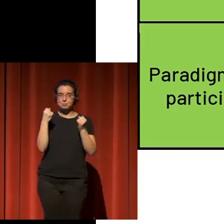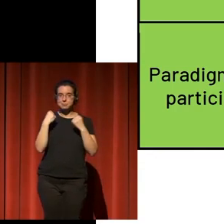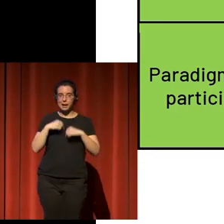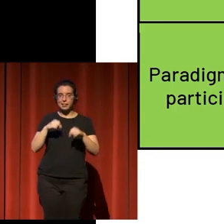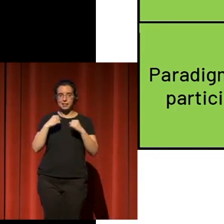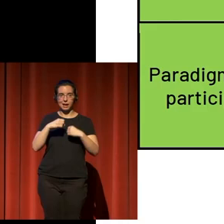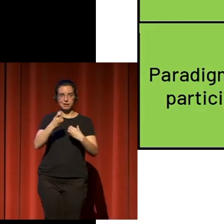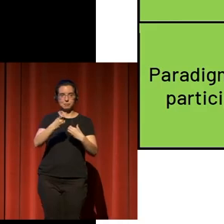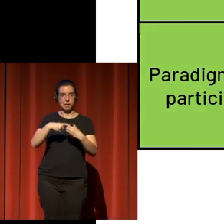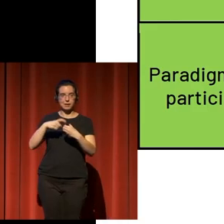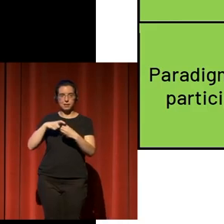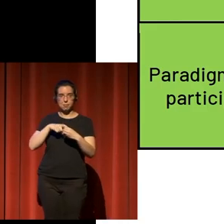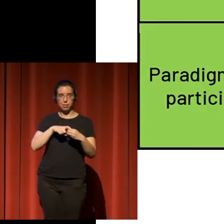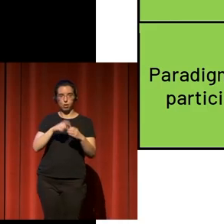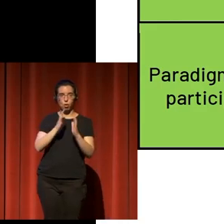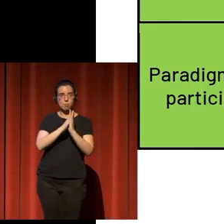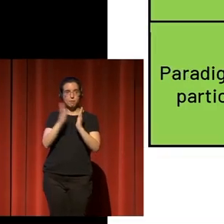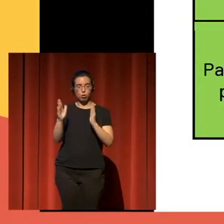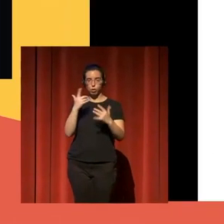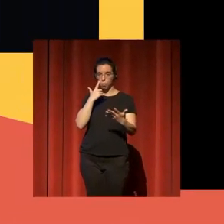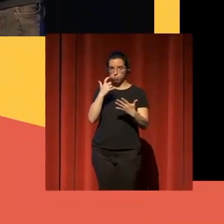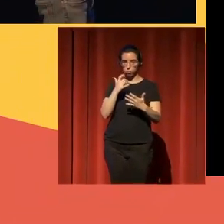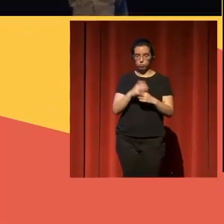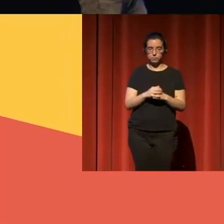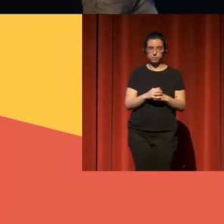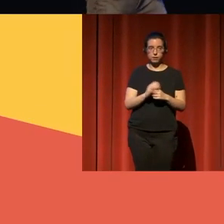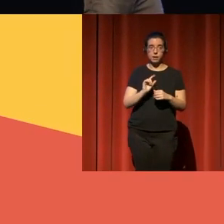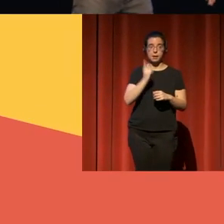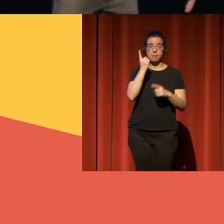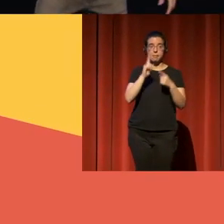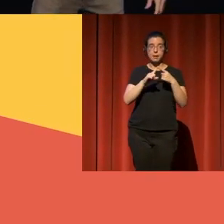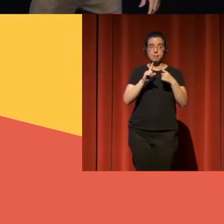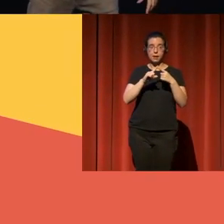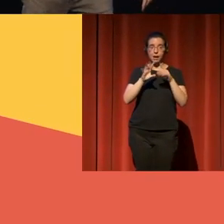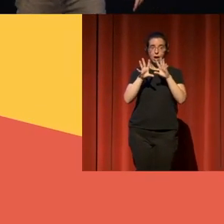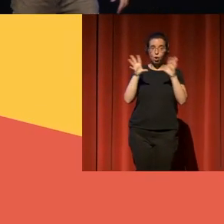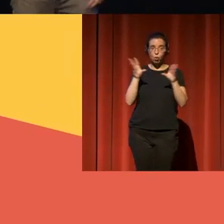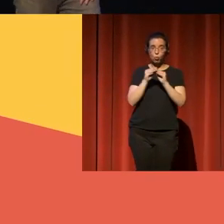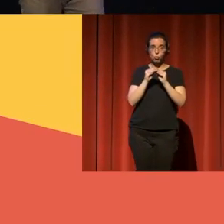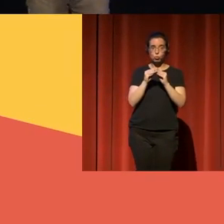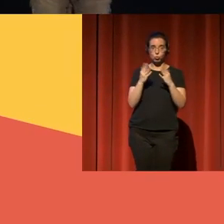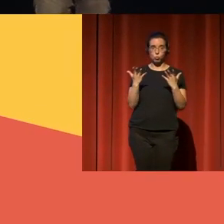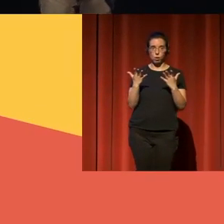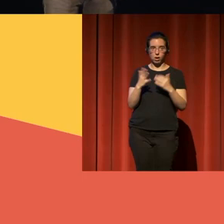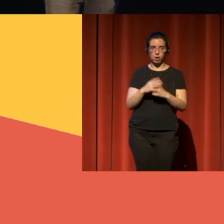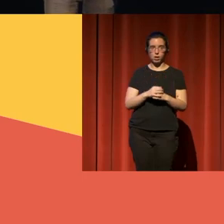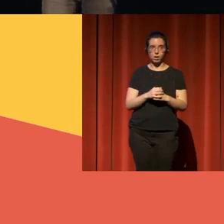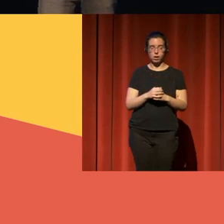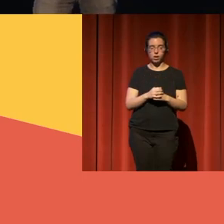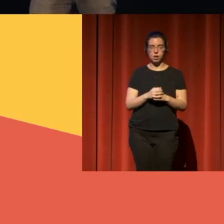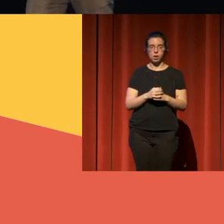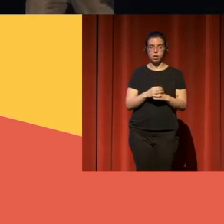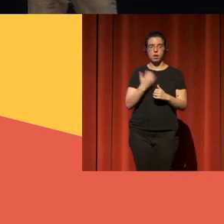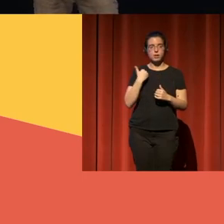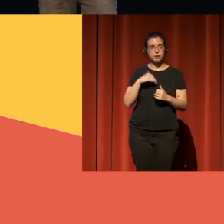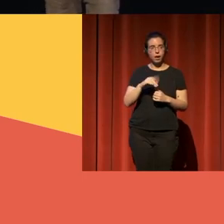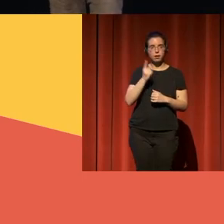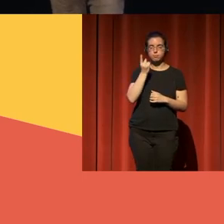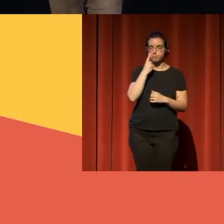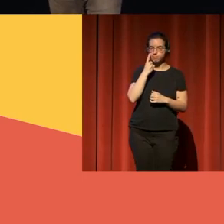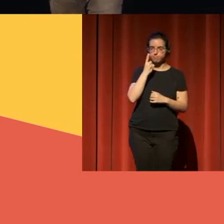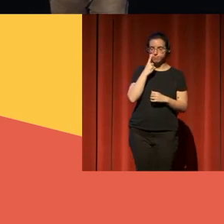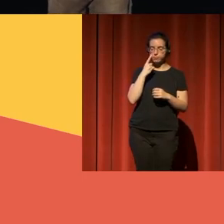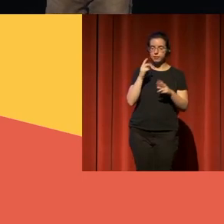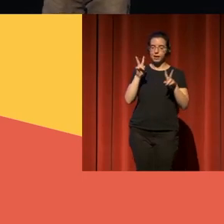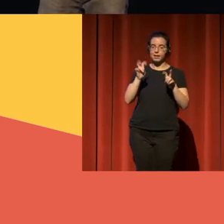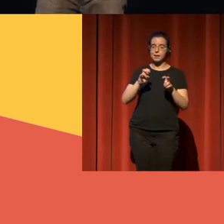las en las bibliotecas Vale pues esta una primera conclusión e Se observa a nivel